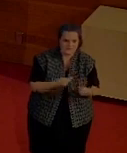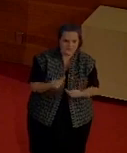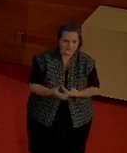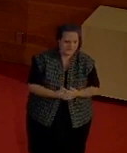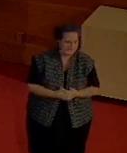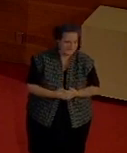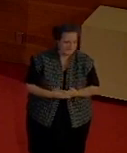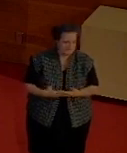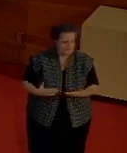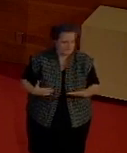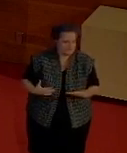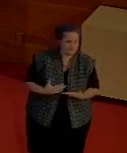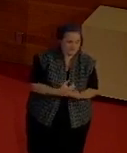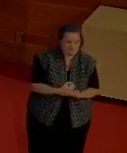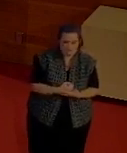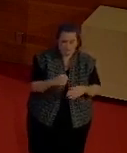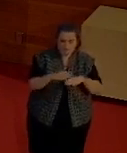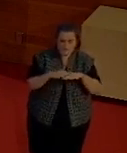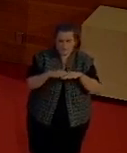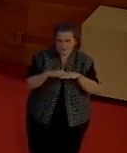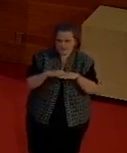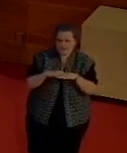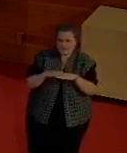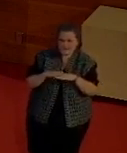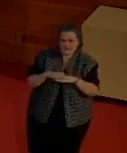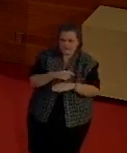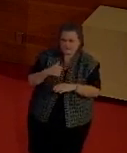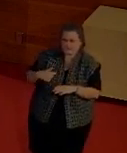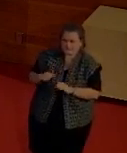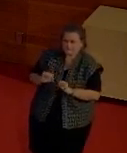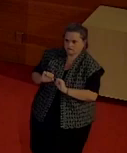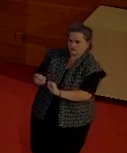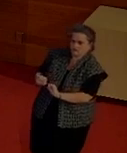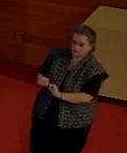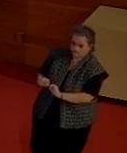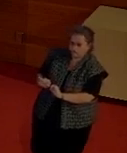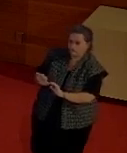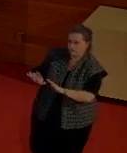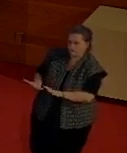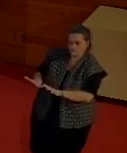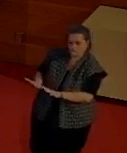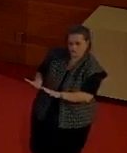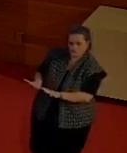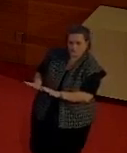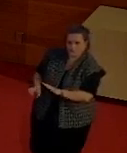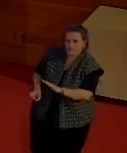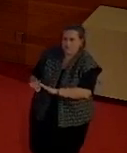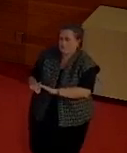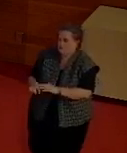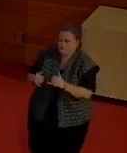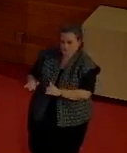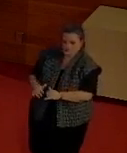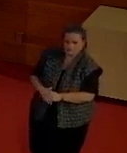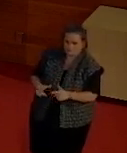todos los niveles para que china esté eh frenar a China a todos los niveles a nivel económico sobre todo y lo hizo en Japón en su